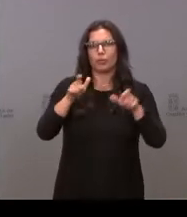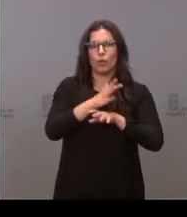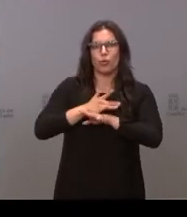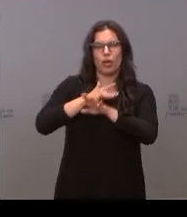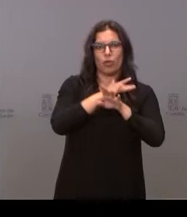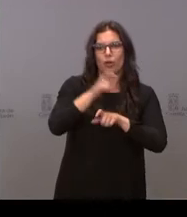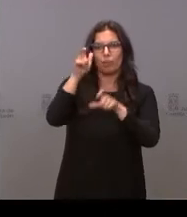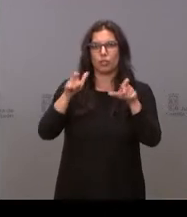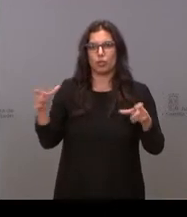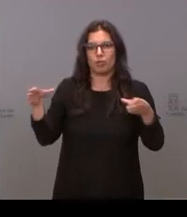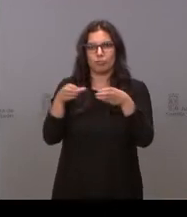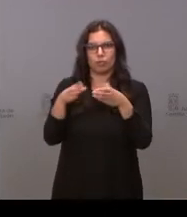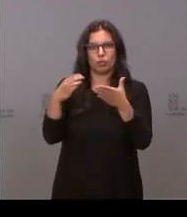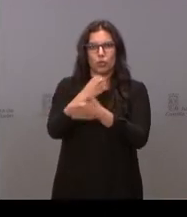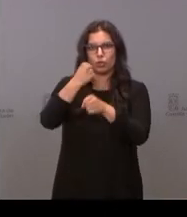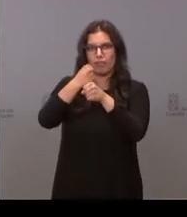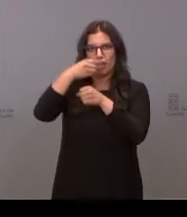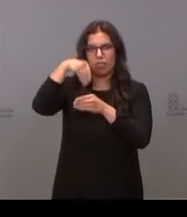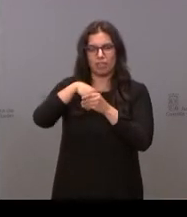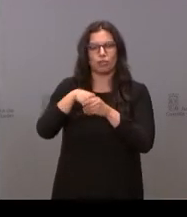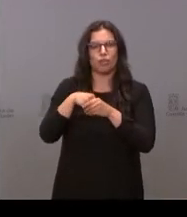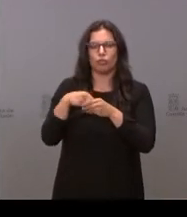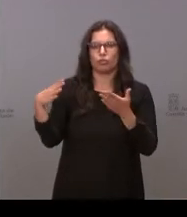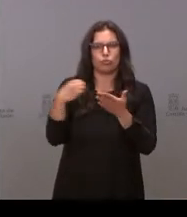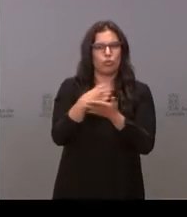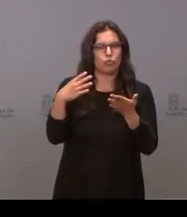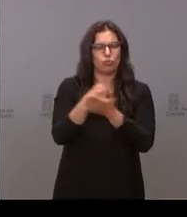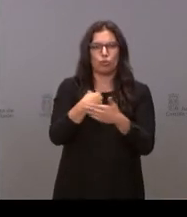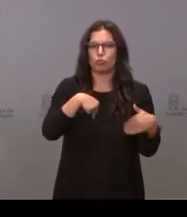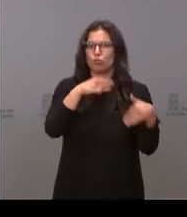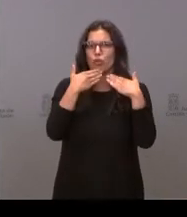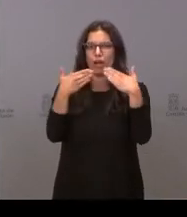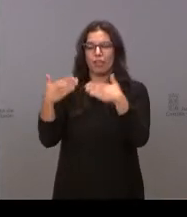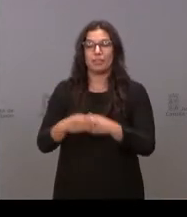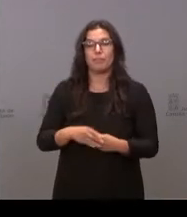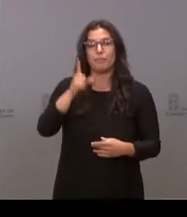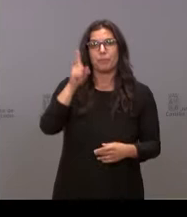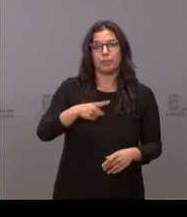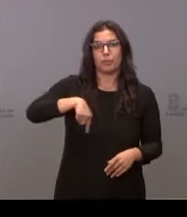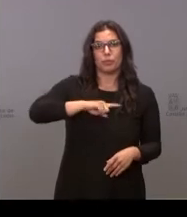empleados. Absolutamente para todos, ¿no? Estamos muy agradecidos. También queremos